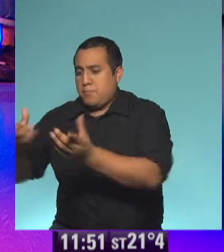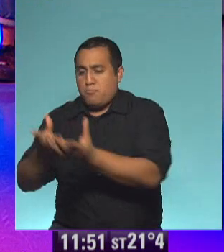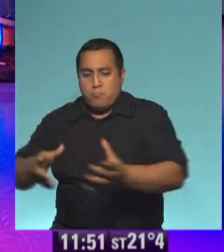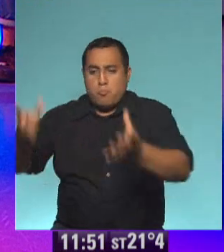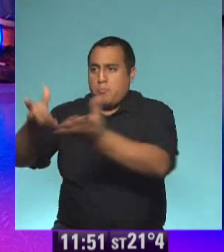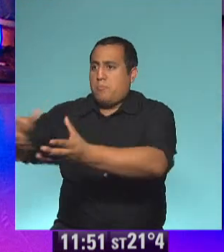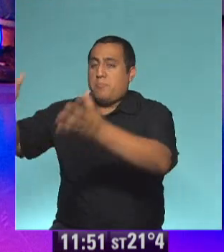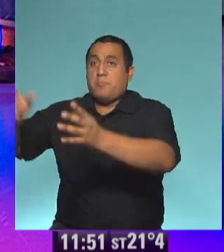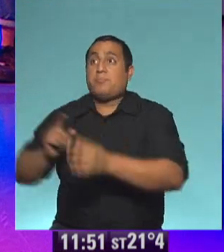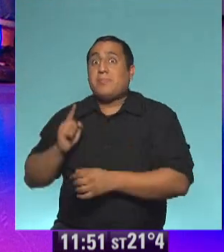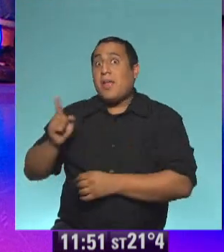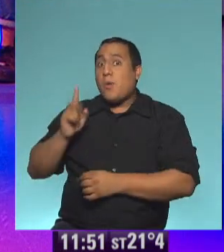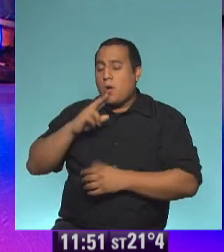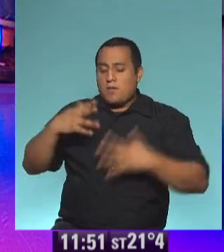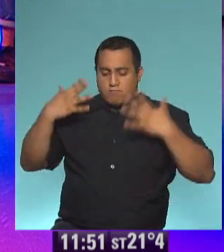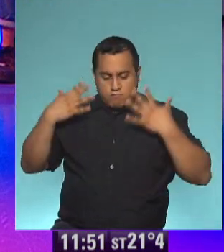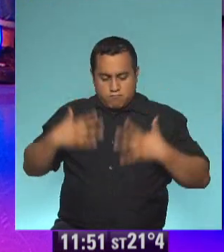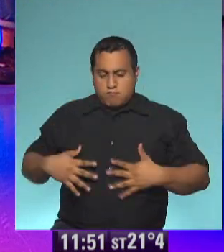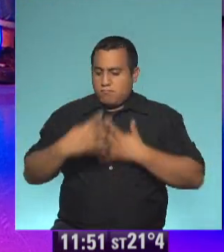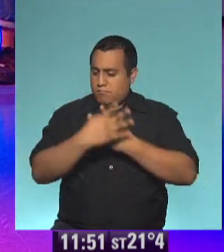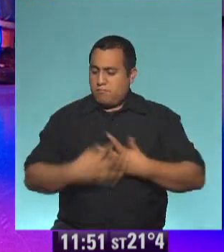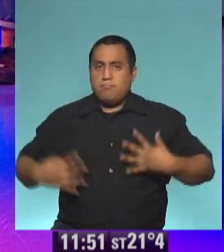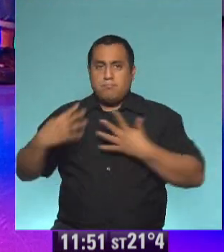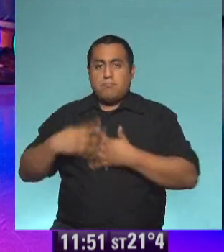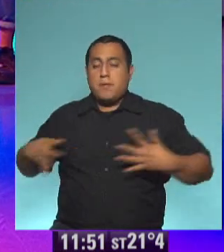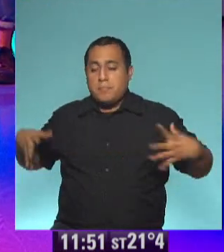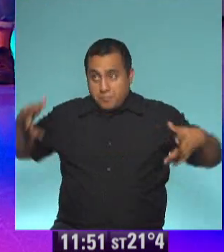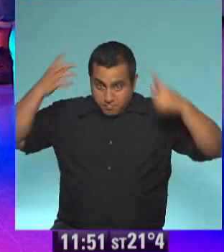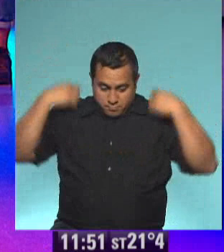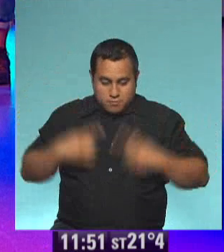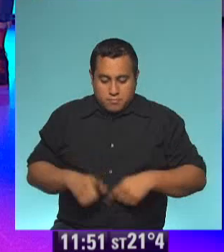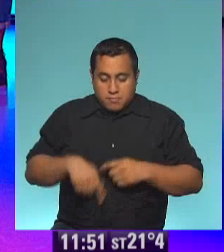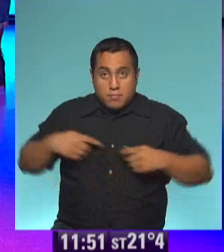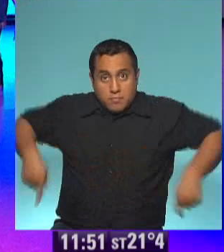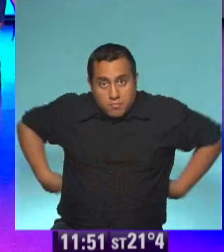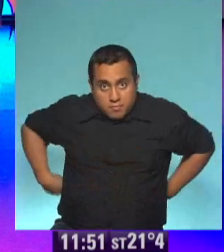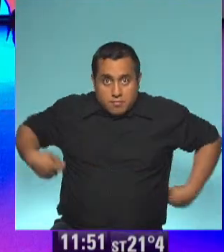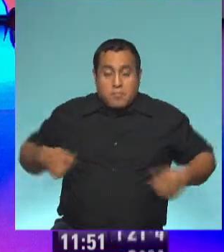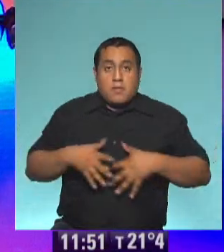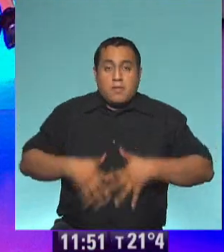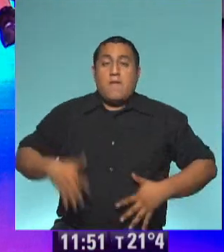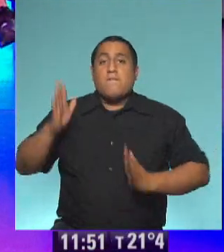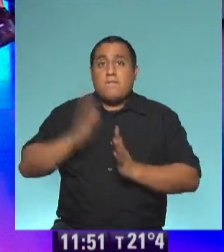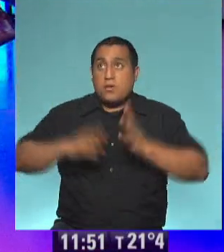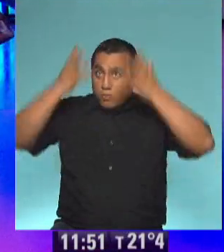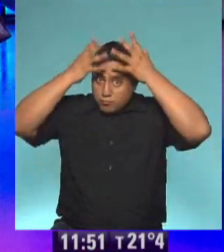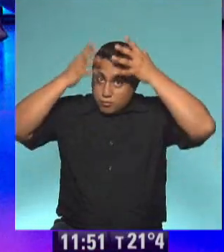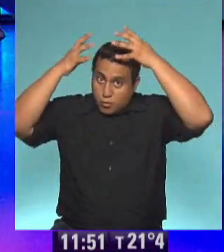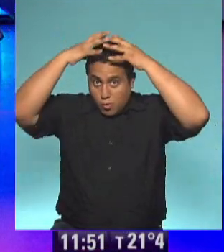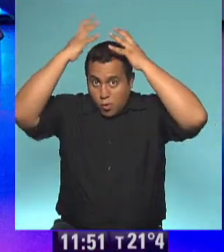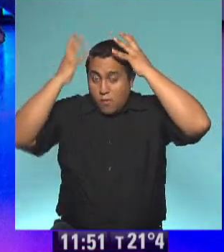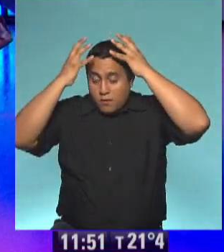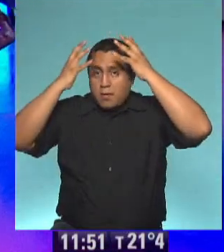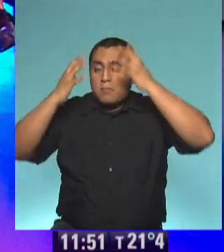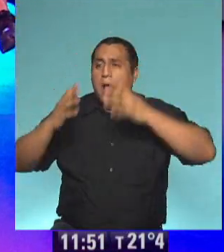Ella misma se vistió con un vestido a cuadros y se puso un delantal blanco, con volados y una cofia. No es el tipo de ropa que